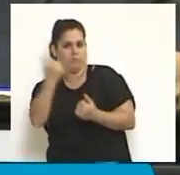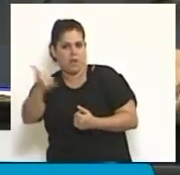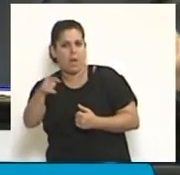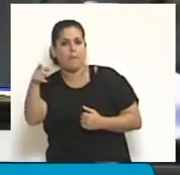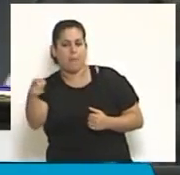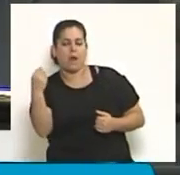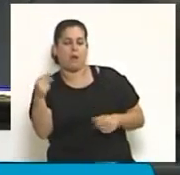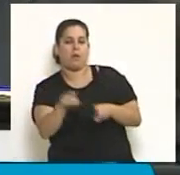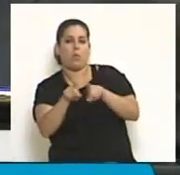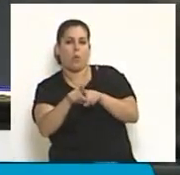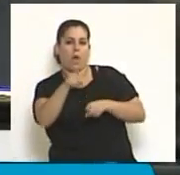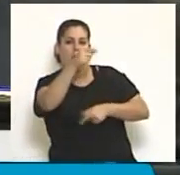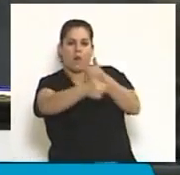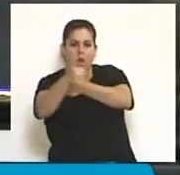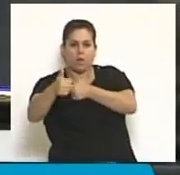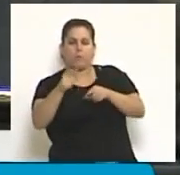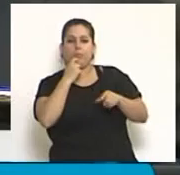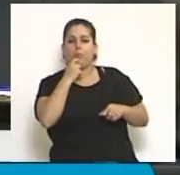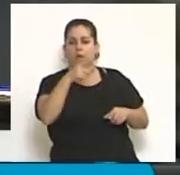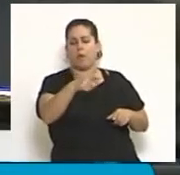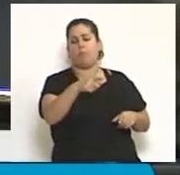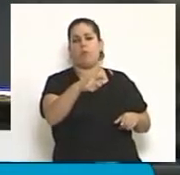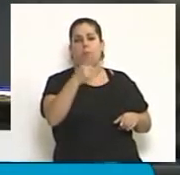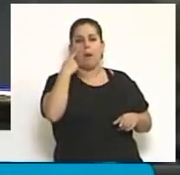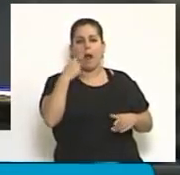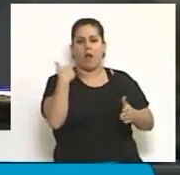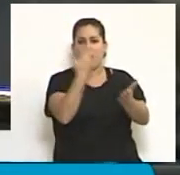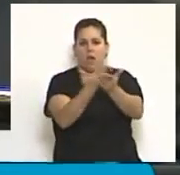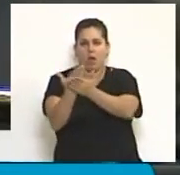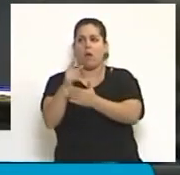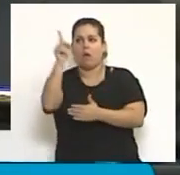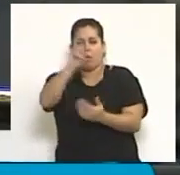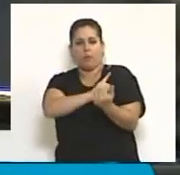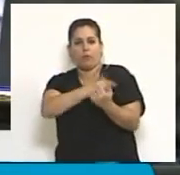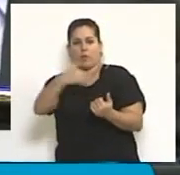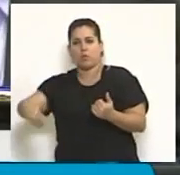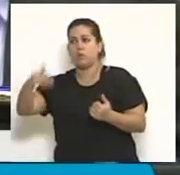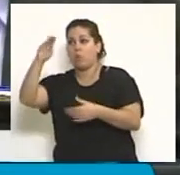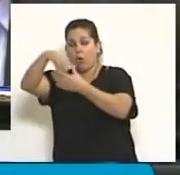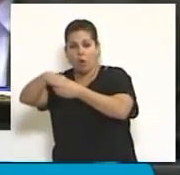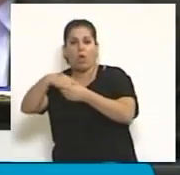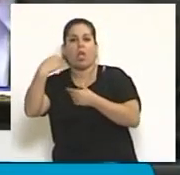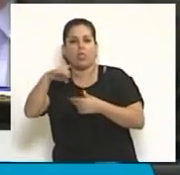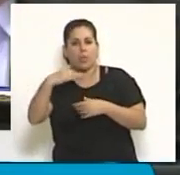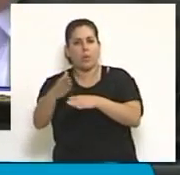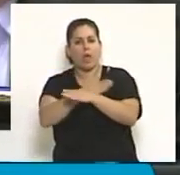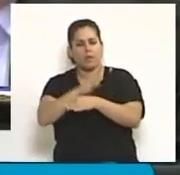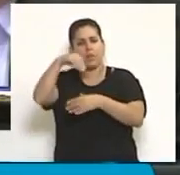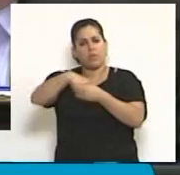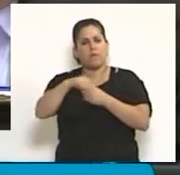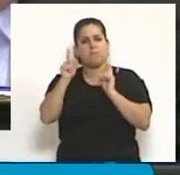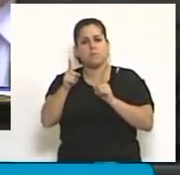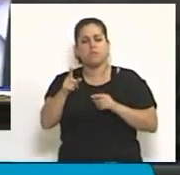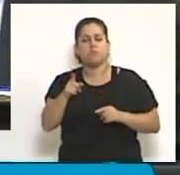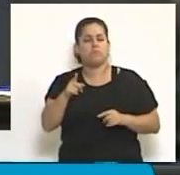aseguraría que las ternas de magistrados a ser presentados ante el Poder Ejecutivo estén integrados de acuerdo a su